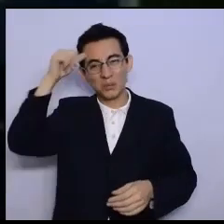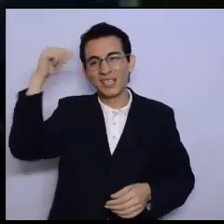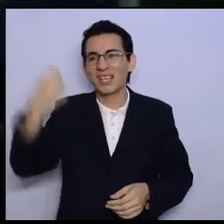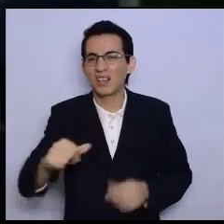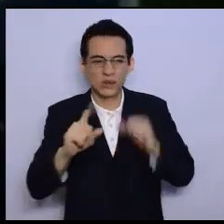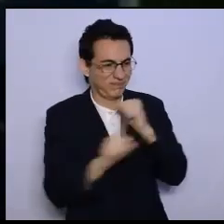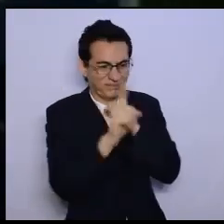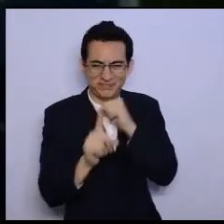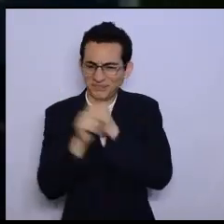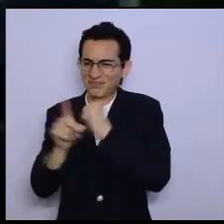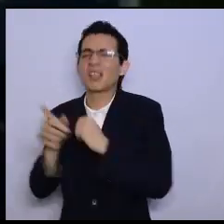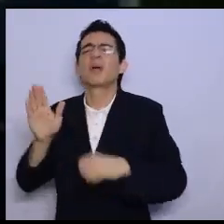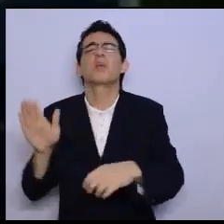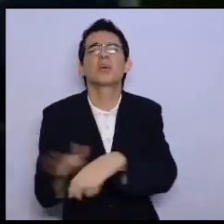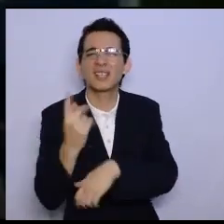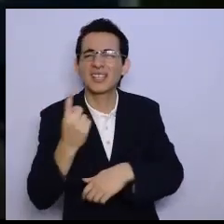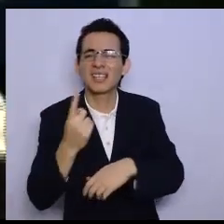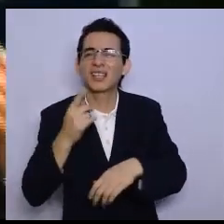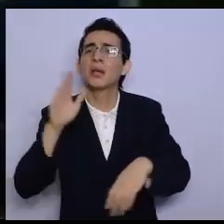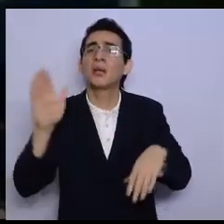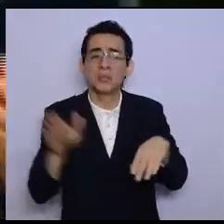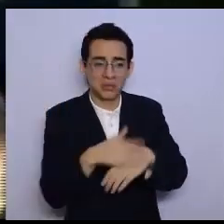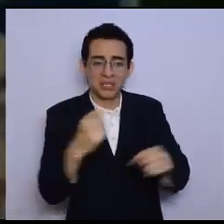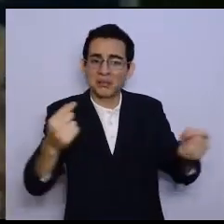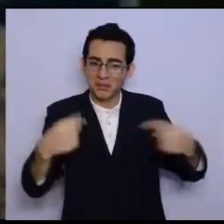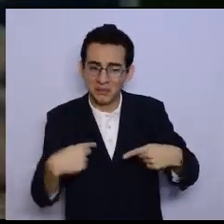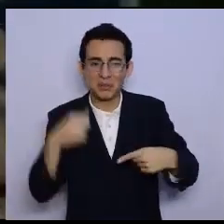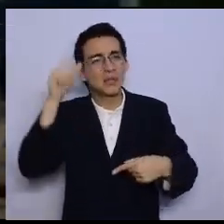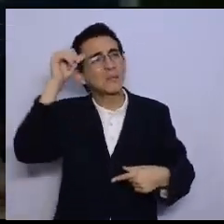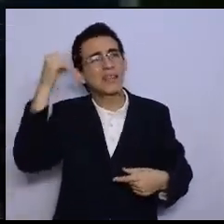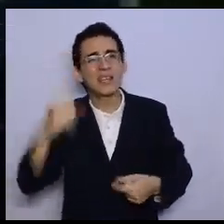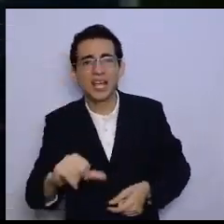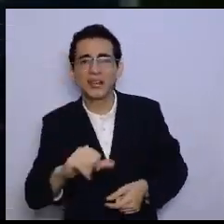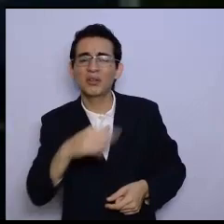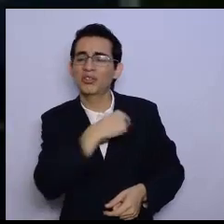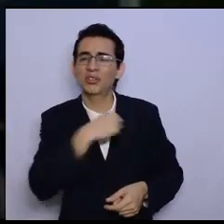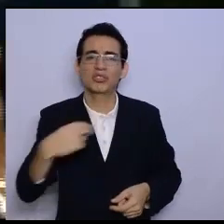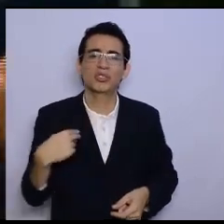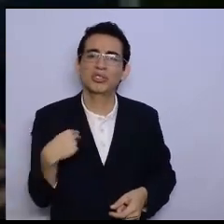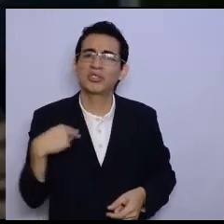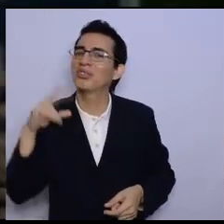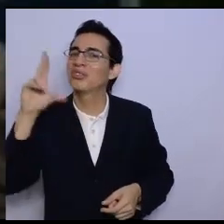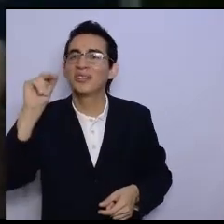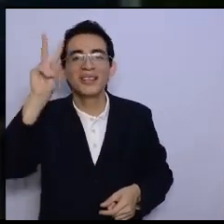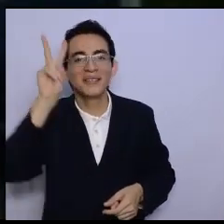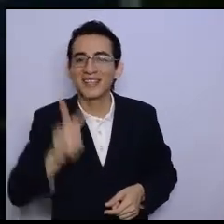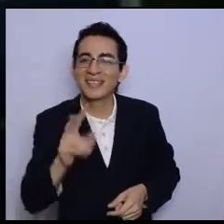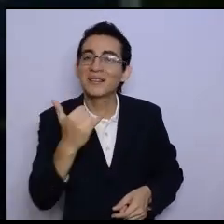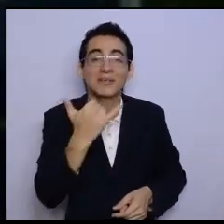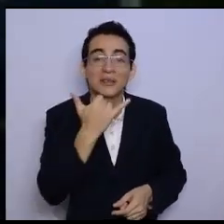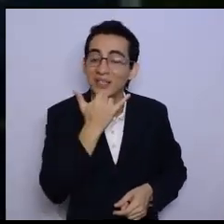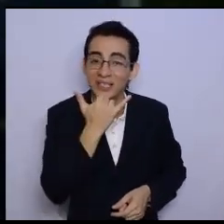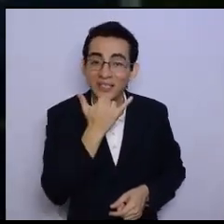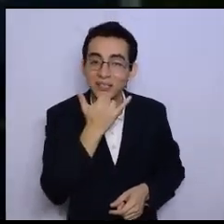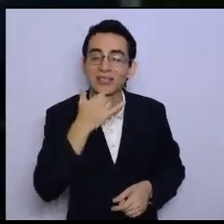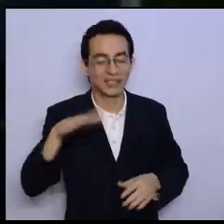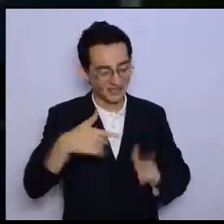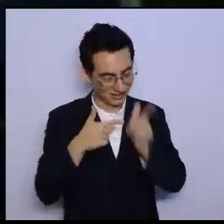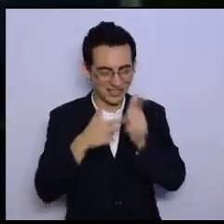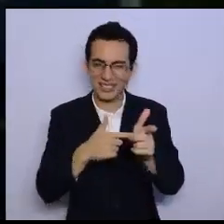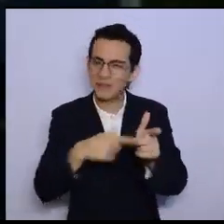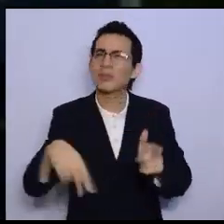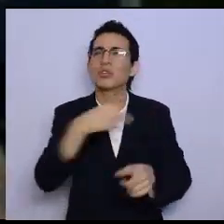de nuestra corrupción, aunque nuestros pecados, en el caso de nosotros los creyentes, ya hayan sido perdonados.